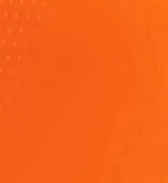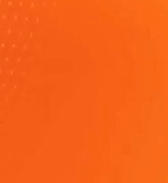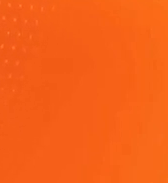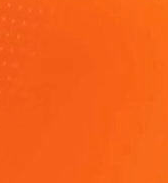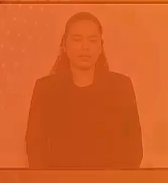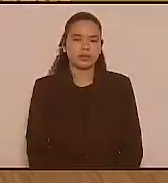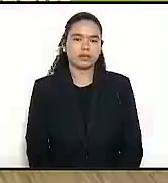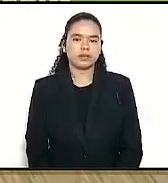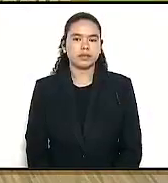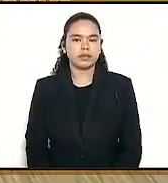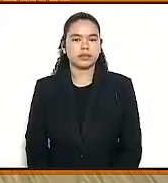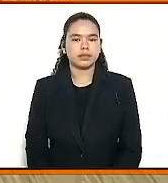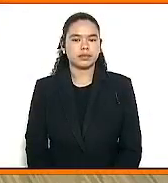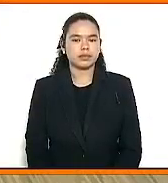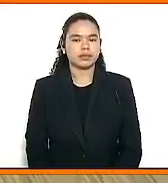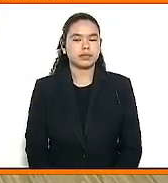vida.